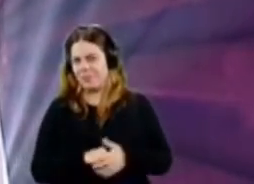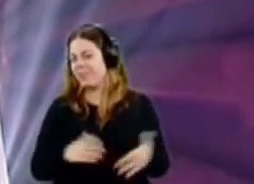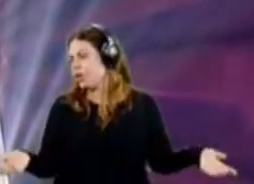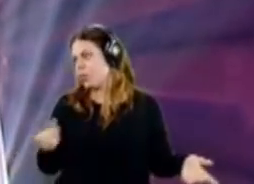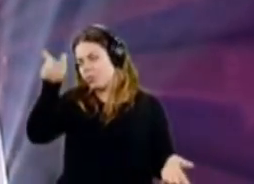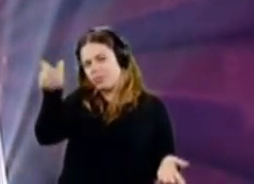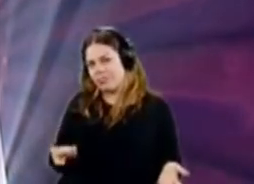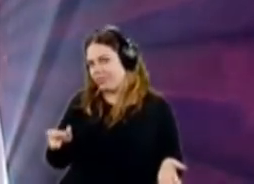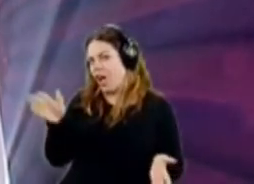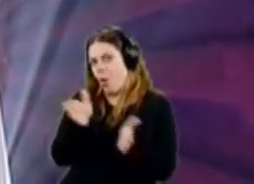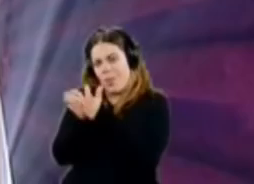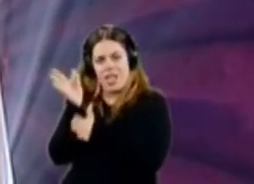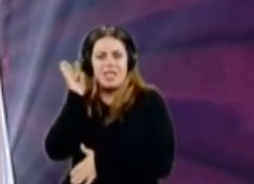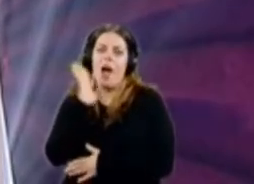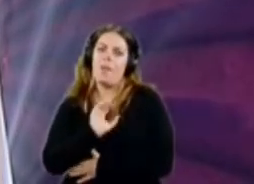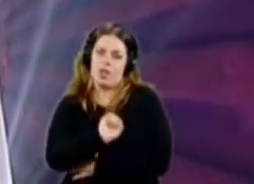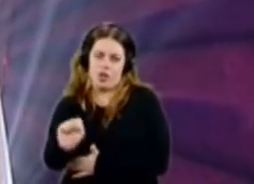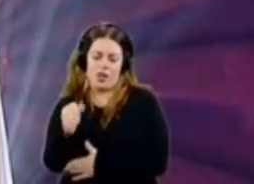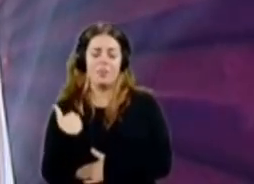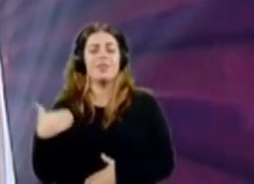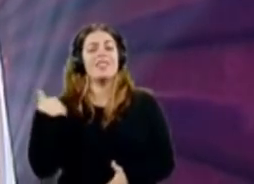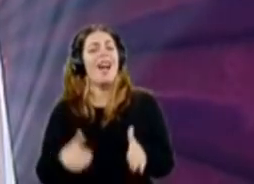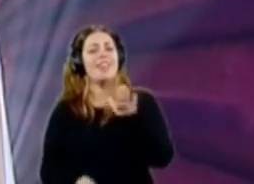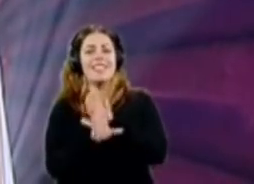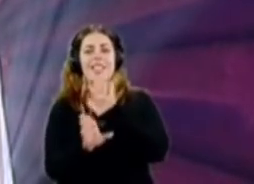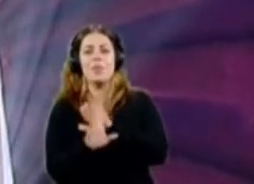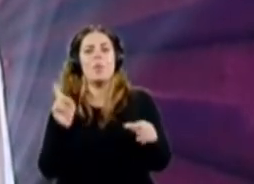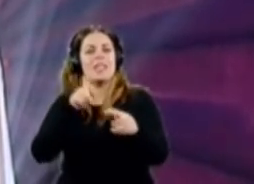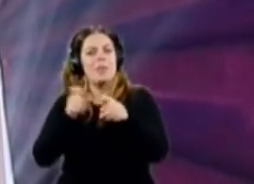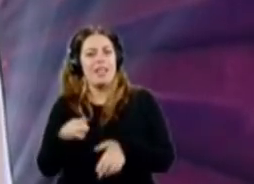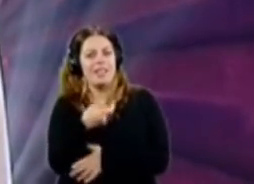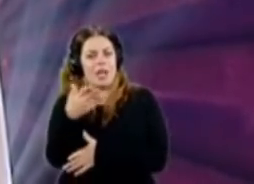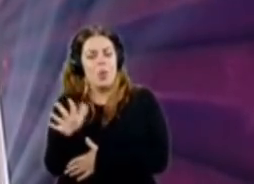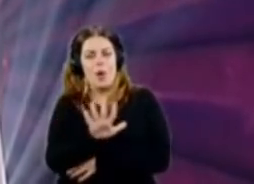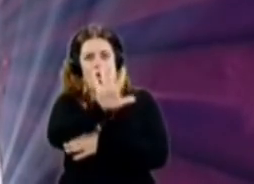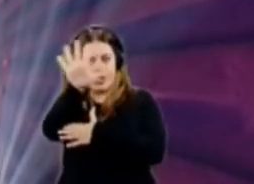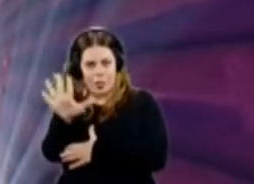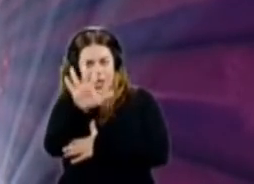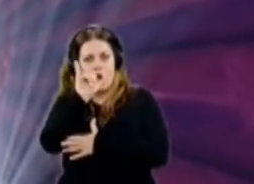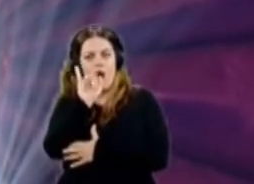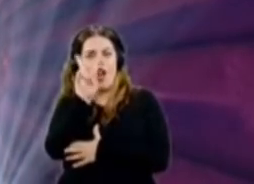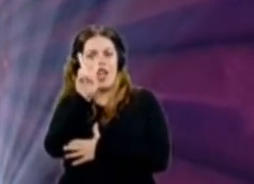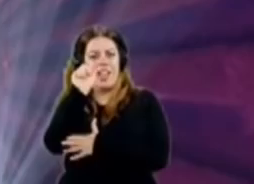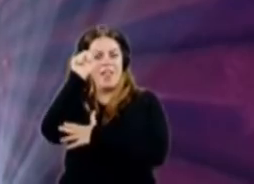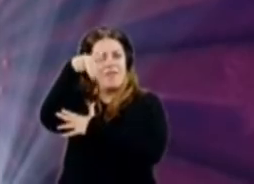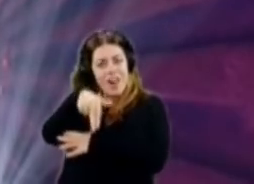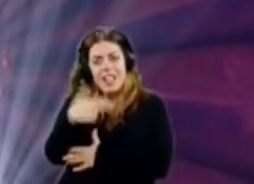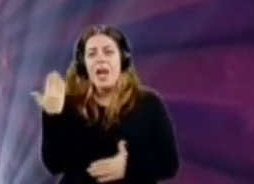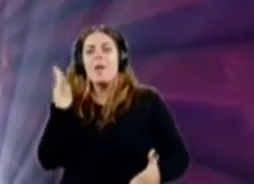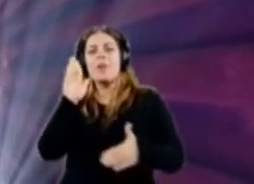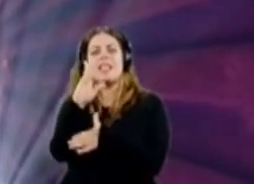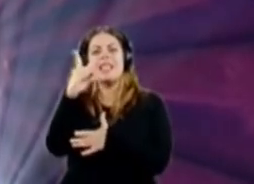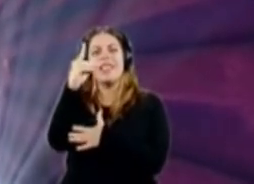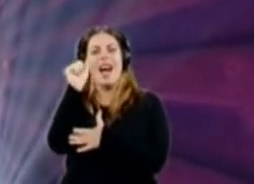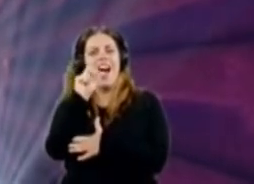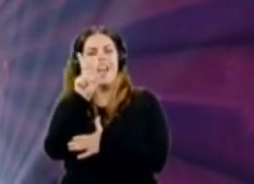siguiente participante, número 5. Iván Cruz Pérez ya está preparado en el escenario. Presenta a David Santana de la